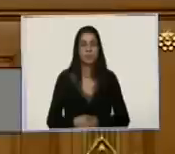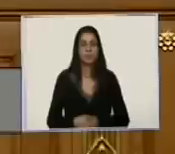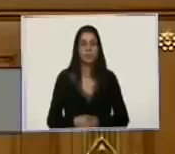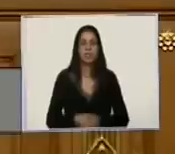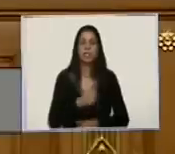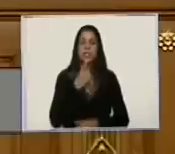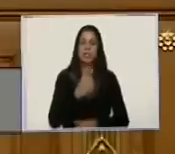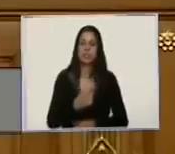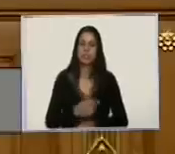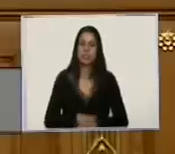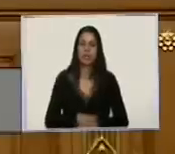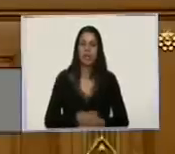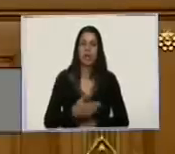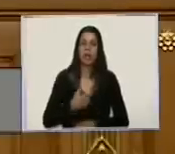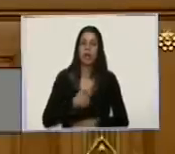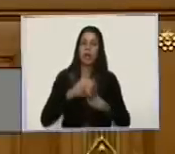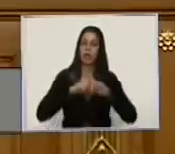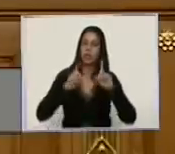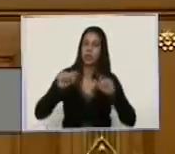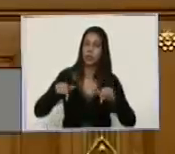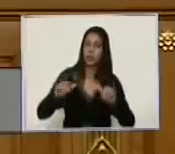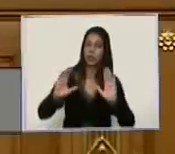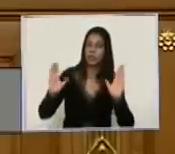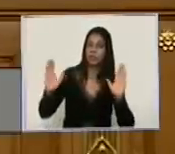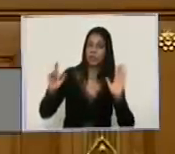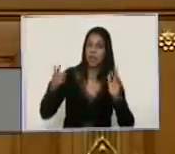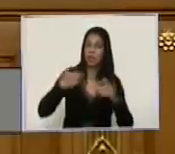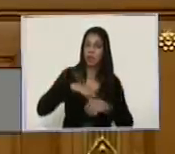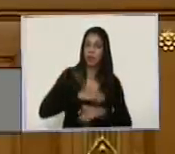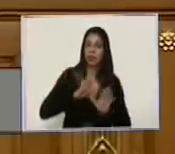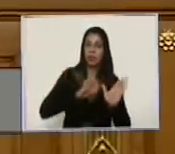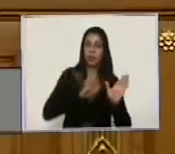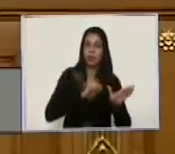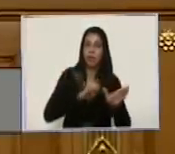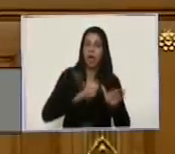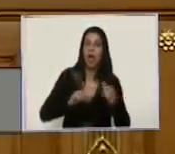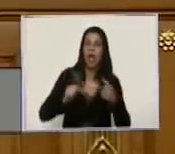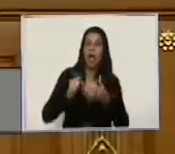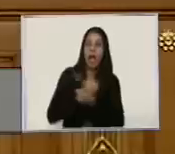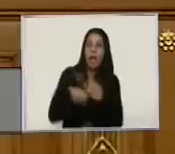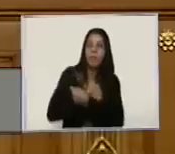recordando, que lo que nos distingue de esta gente es la solidaridad, el amor,